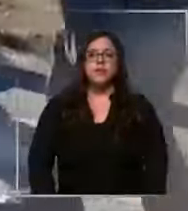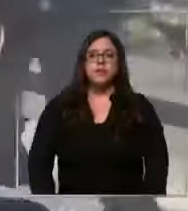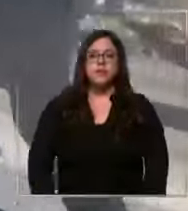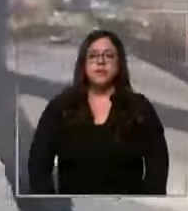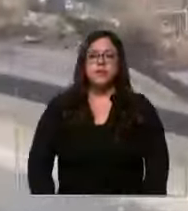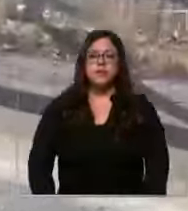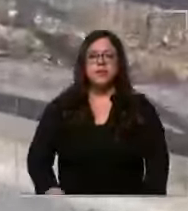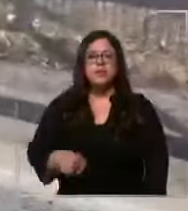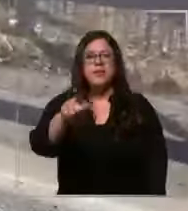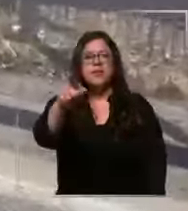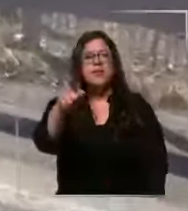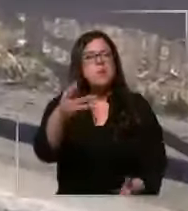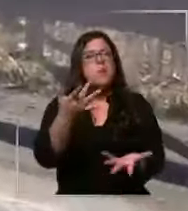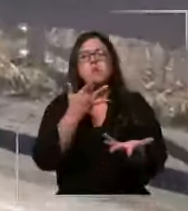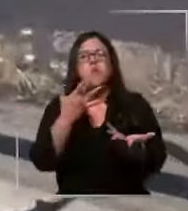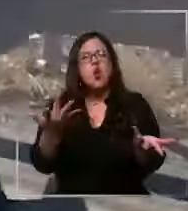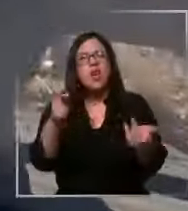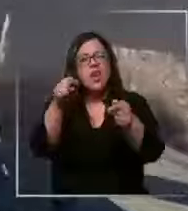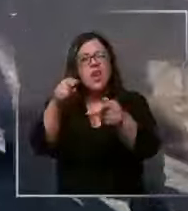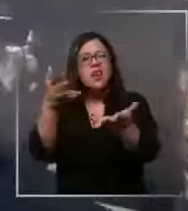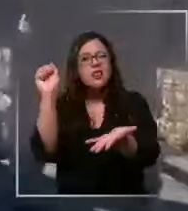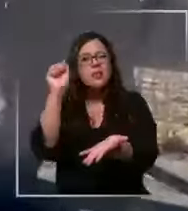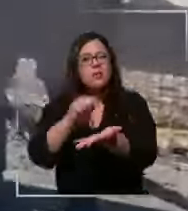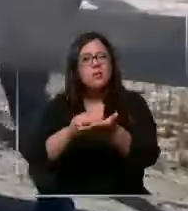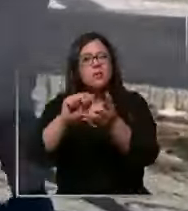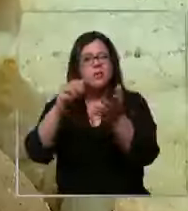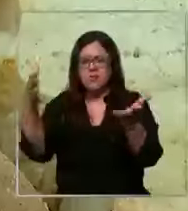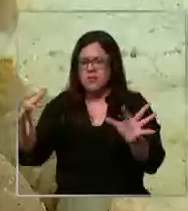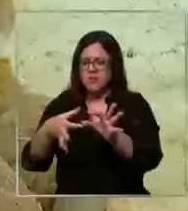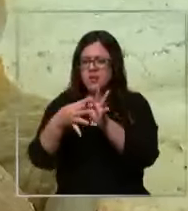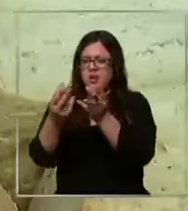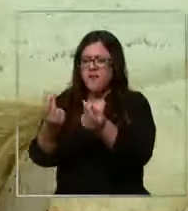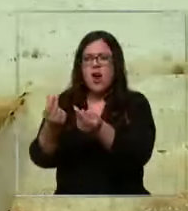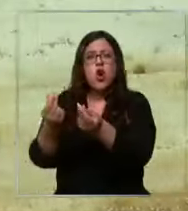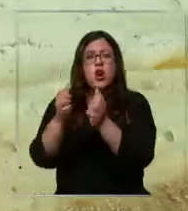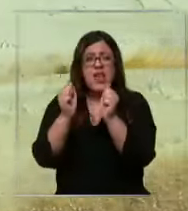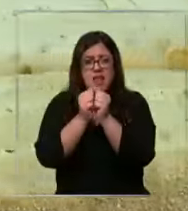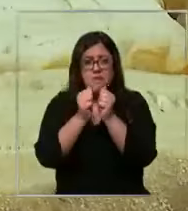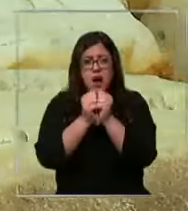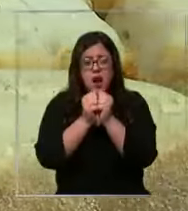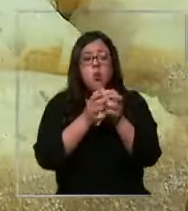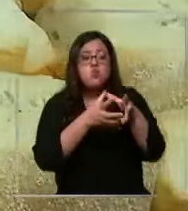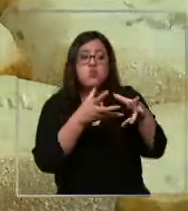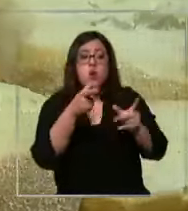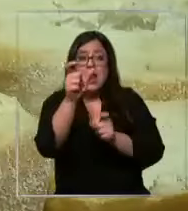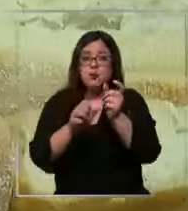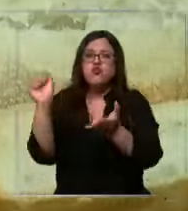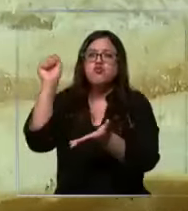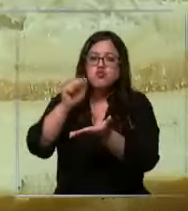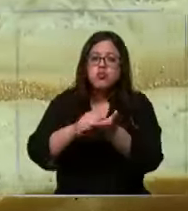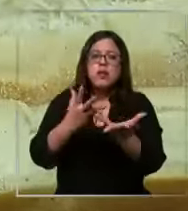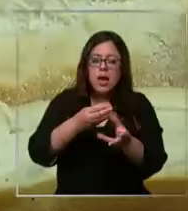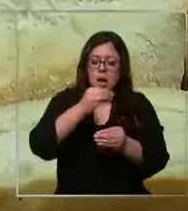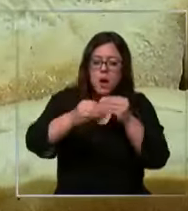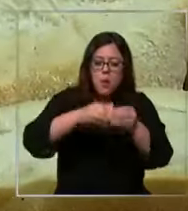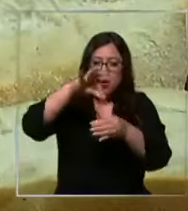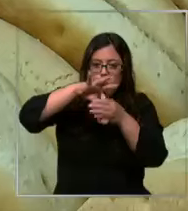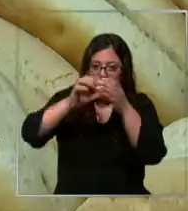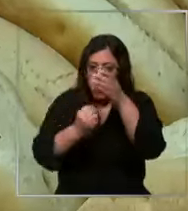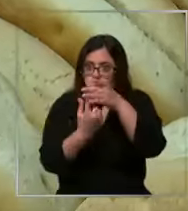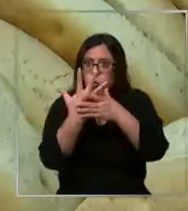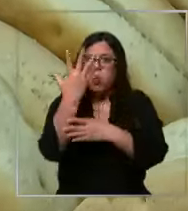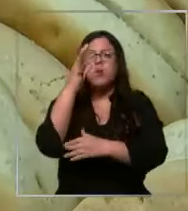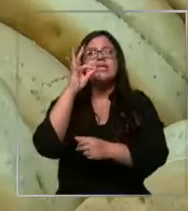¿Pero sabe qué tiene que ver esta manifestación con el precio del pan? Mucho. Quienes protestan son productores de trigo,